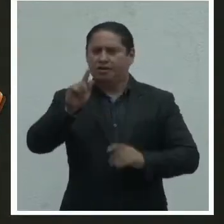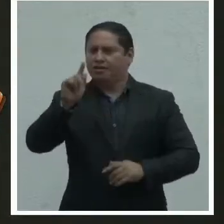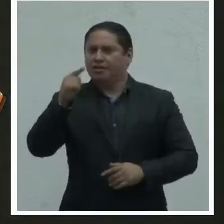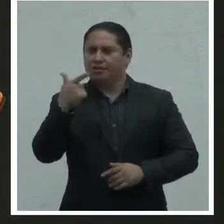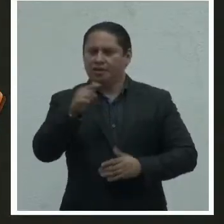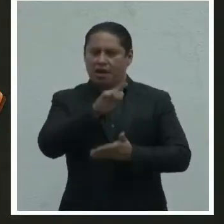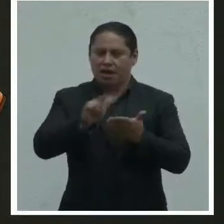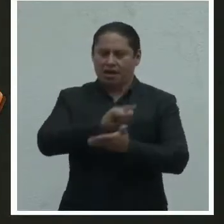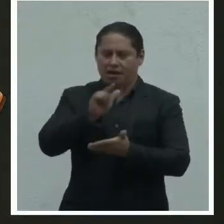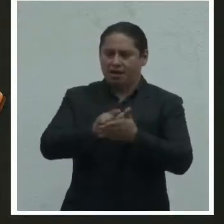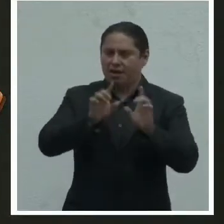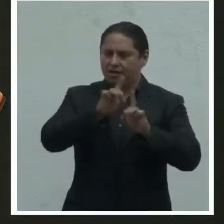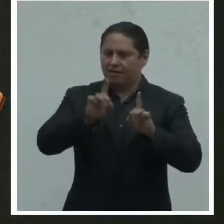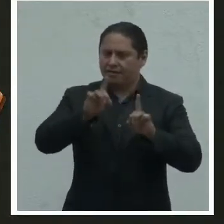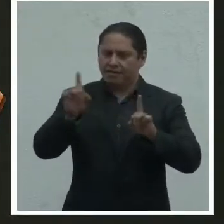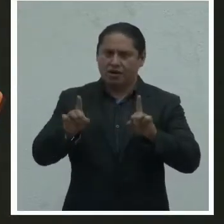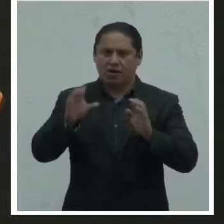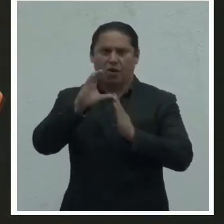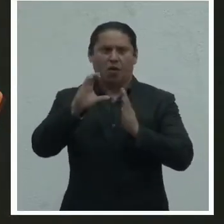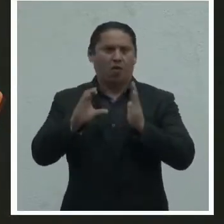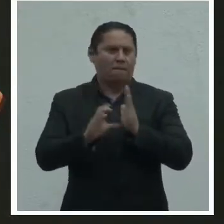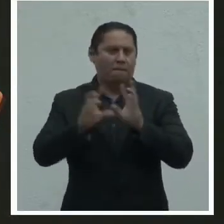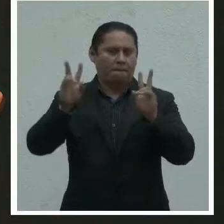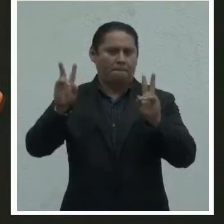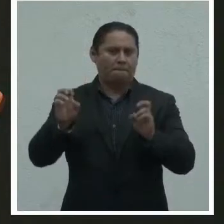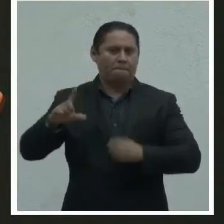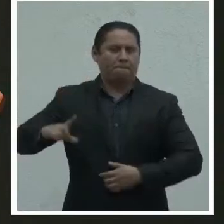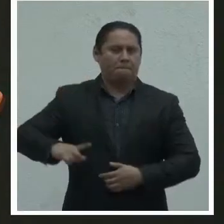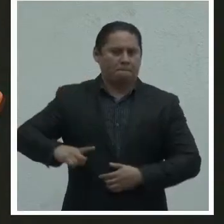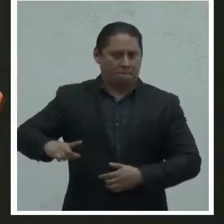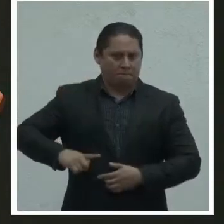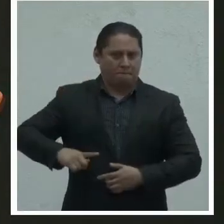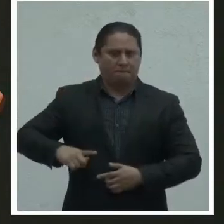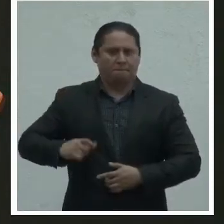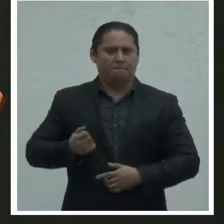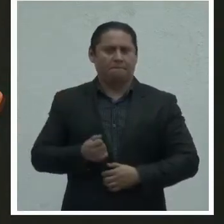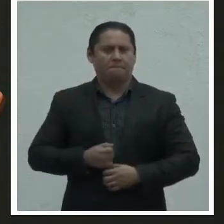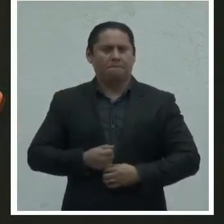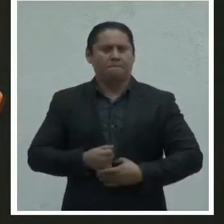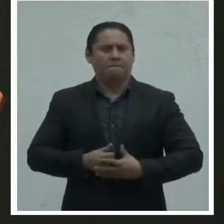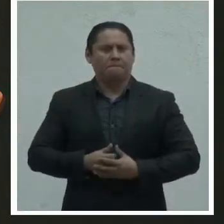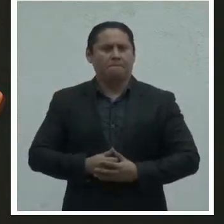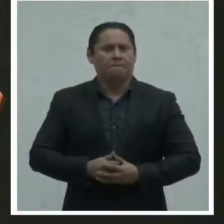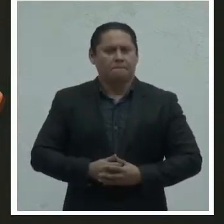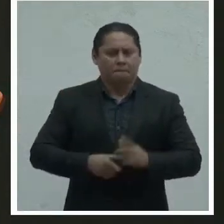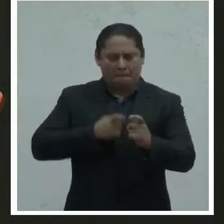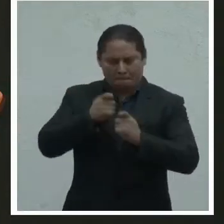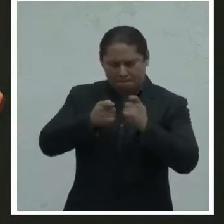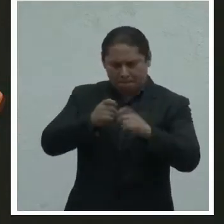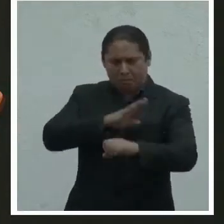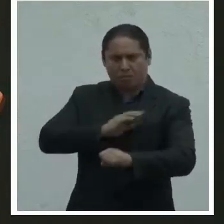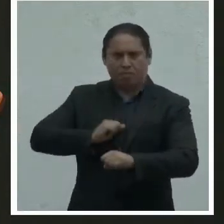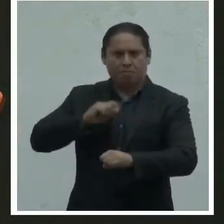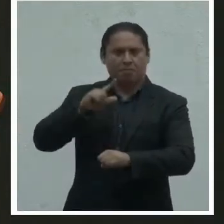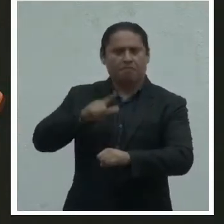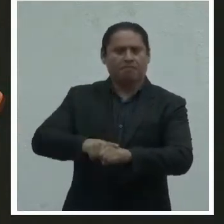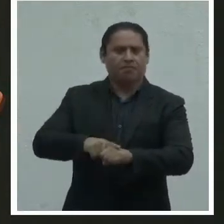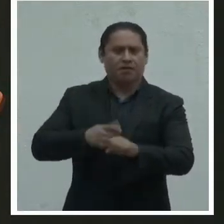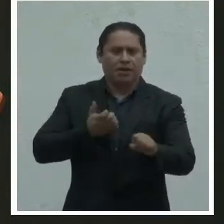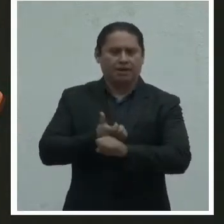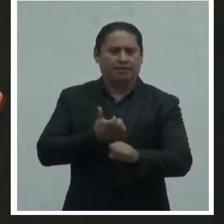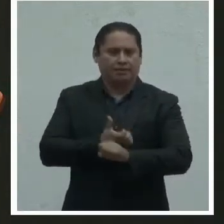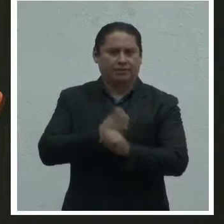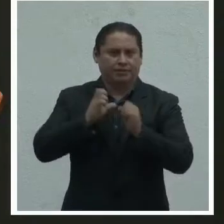del Desarrollo Constitucional en materia de gobierno y administración municipal del Estado